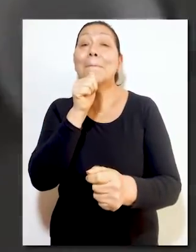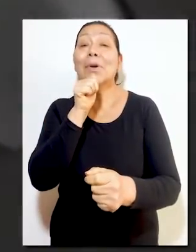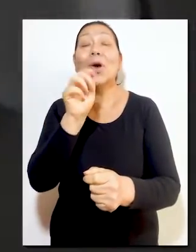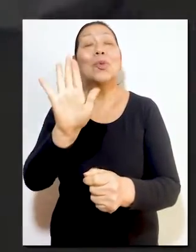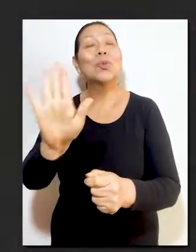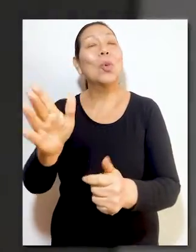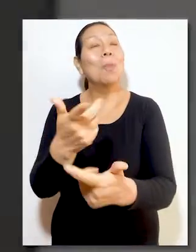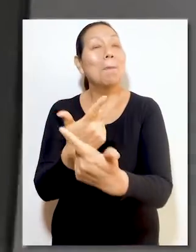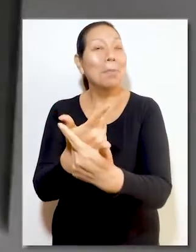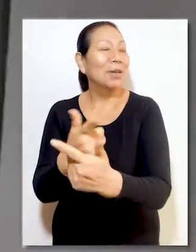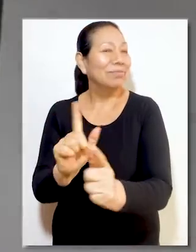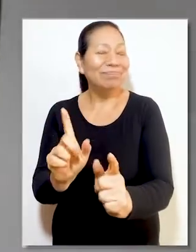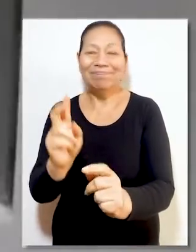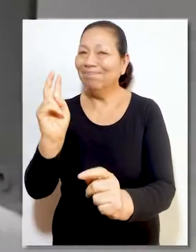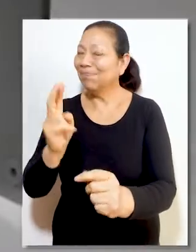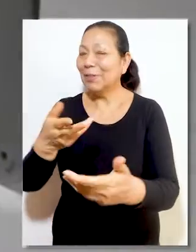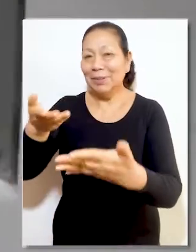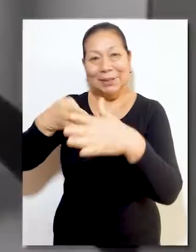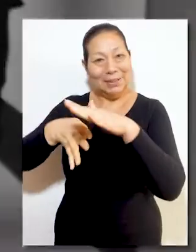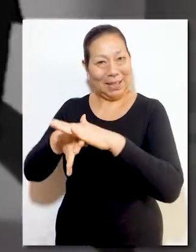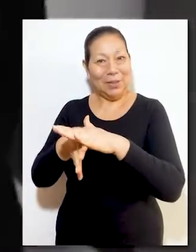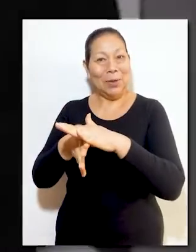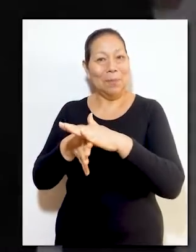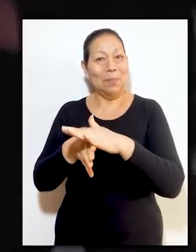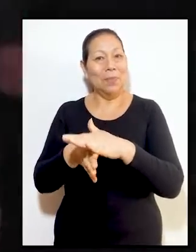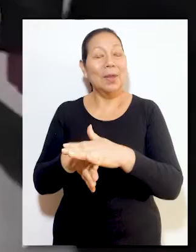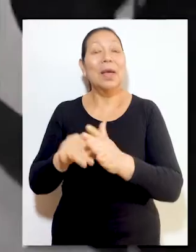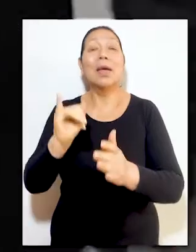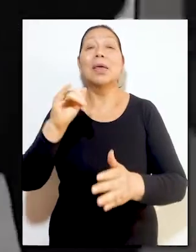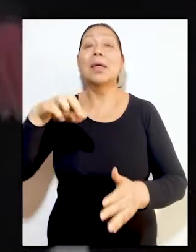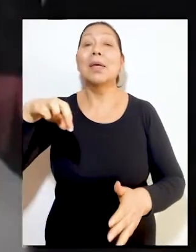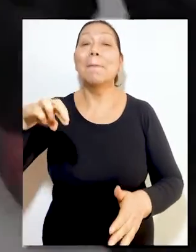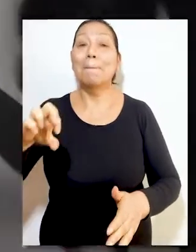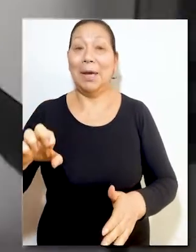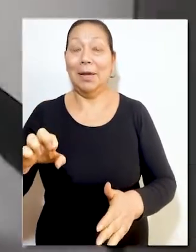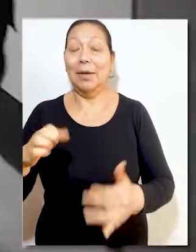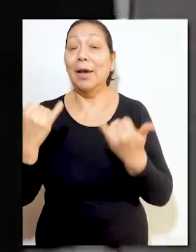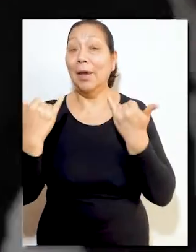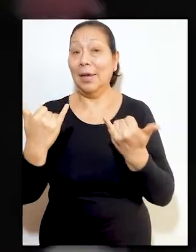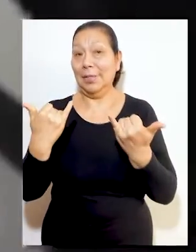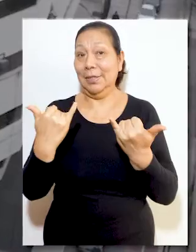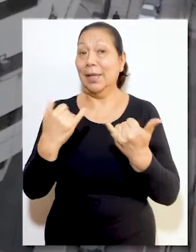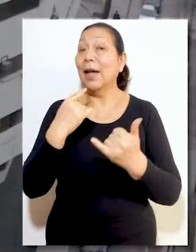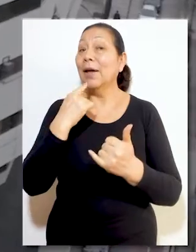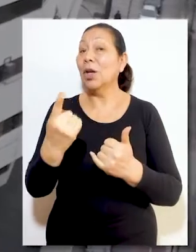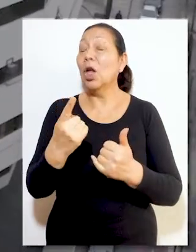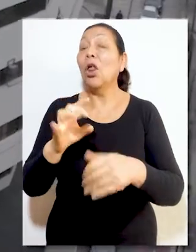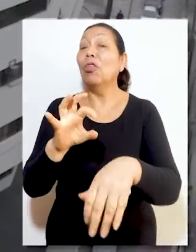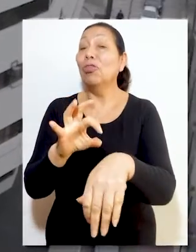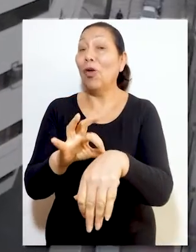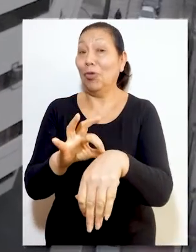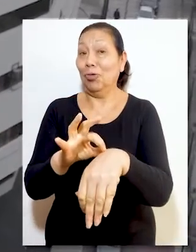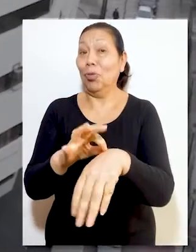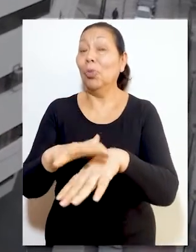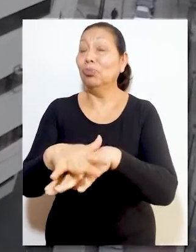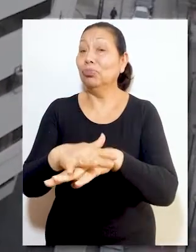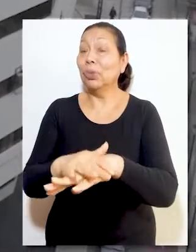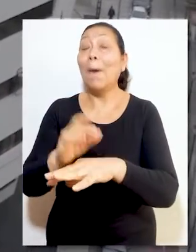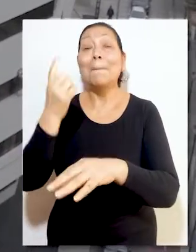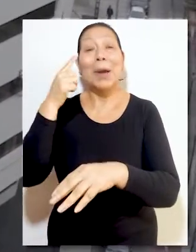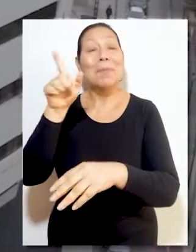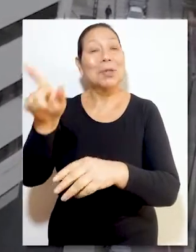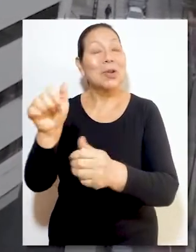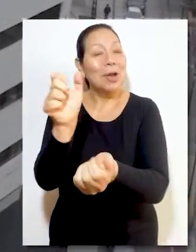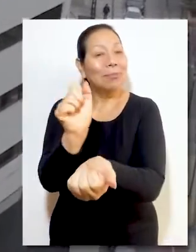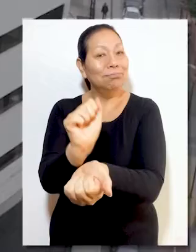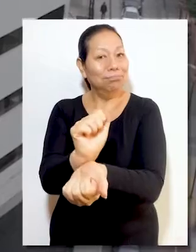de las personas privadas de su libertad recae de manera específica en el INPE. Este tribunal considera que los médicos